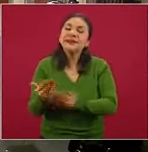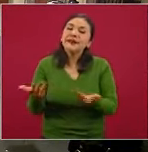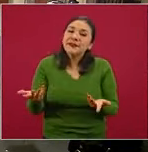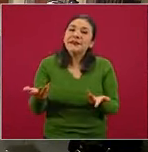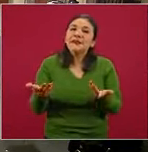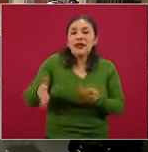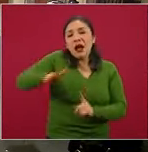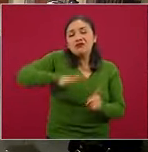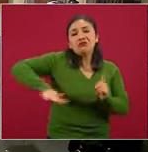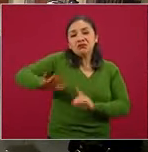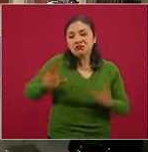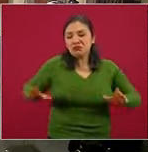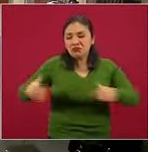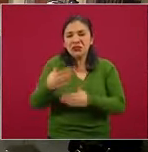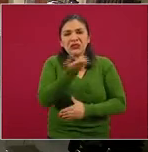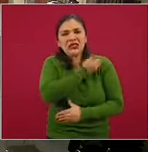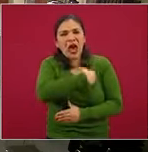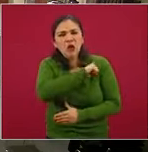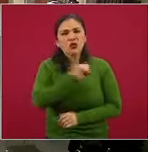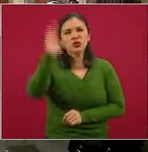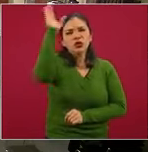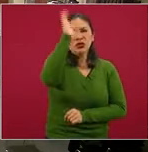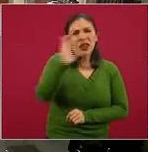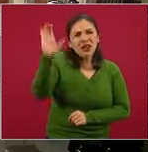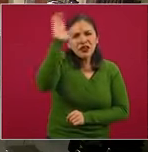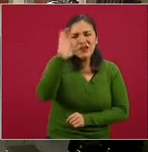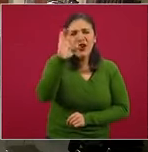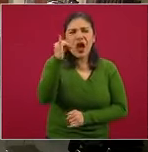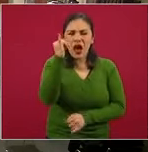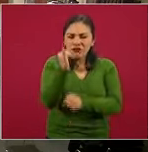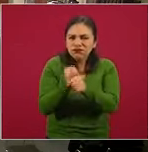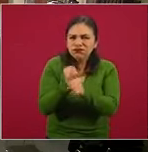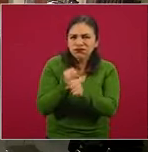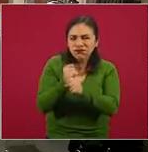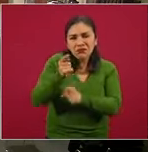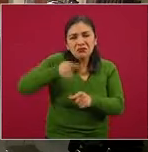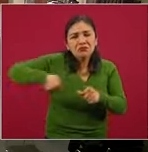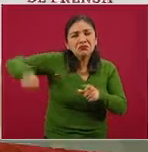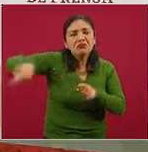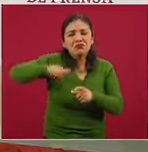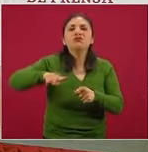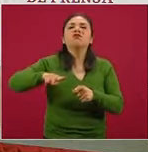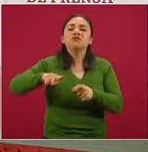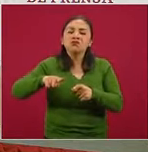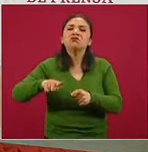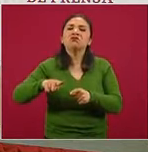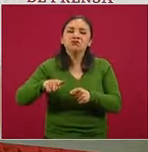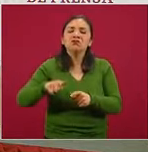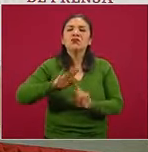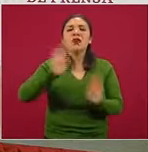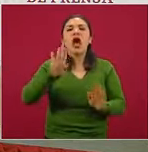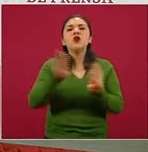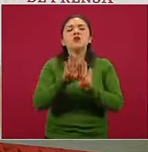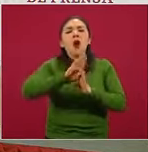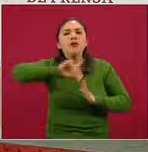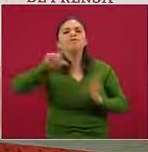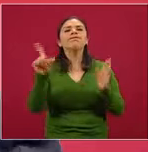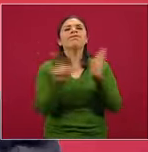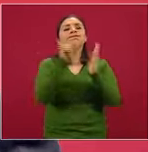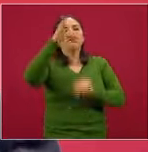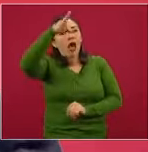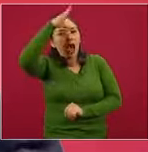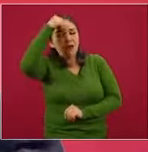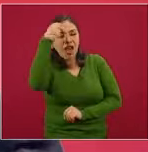la comunidad de salud, la comunidad científica de salud, tomó lecciones aprendidas